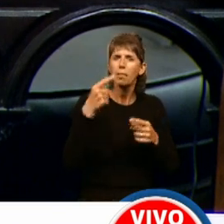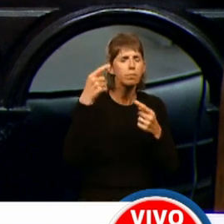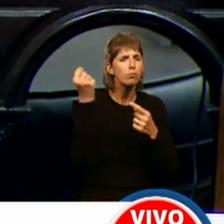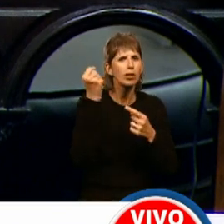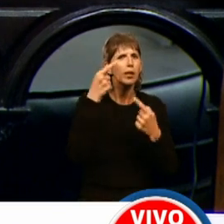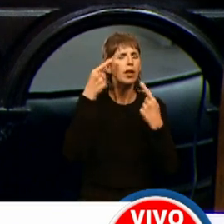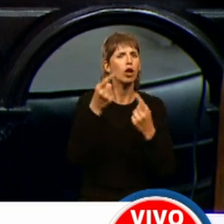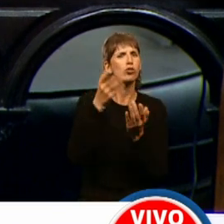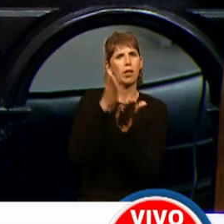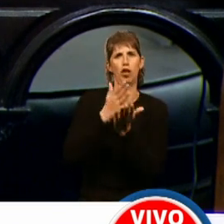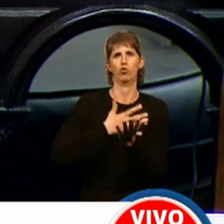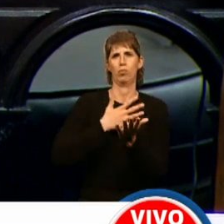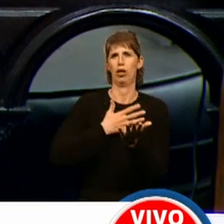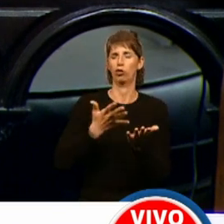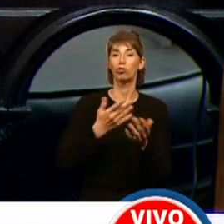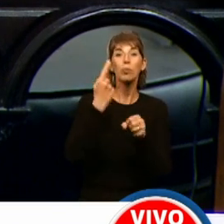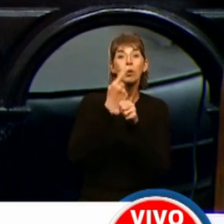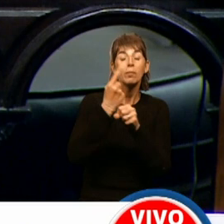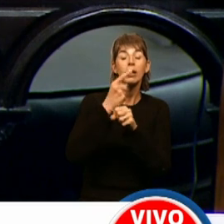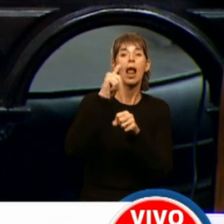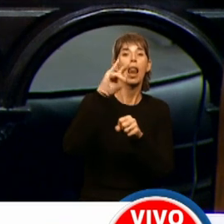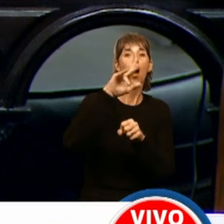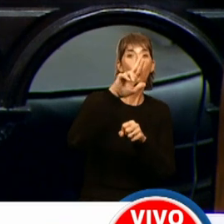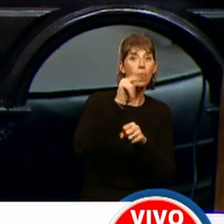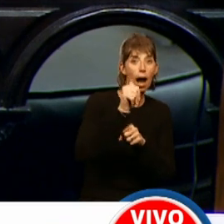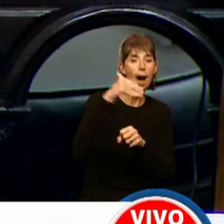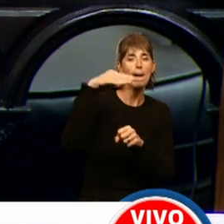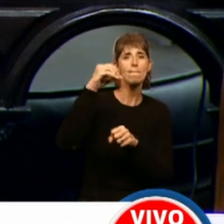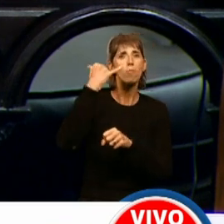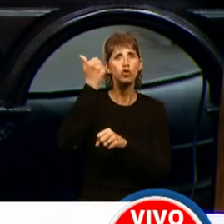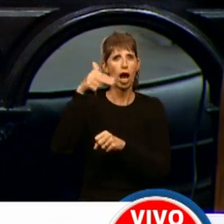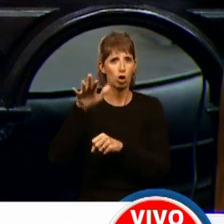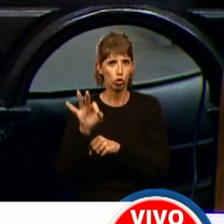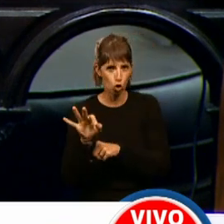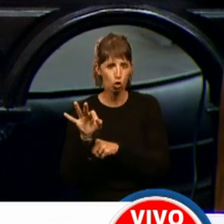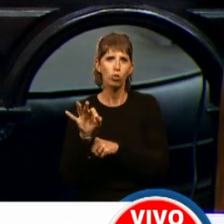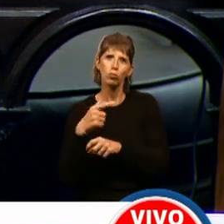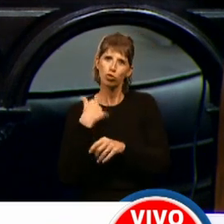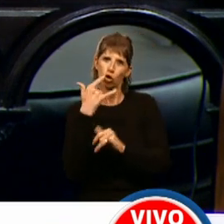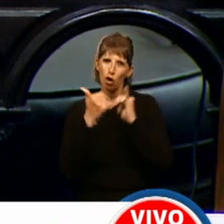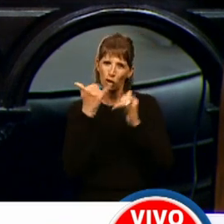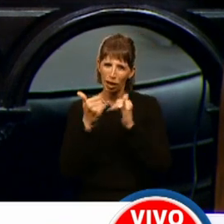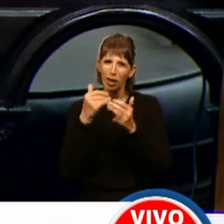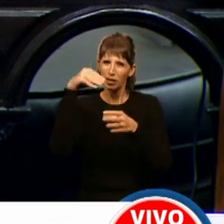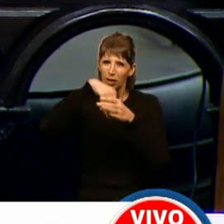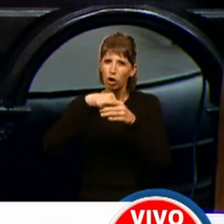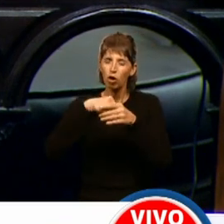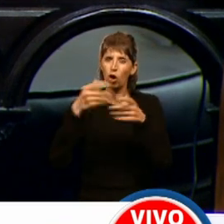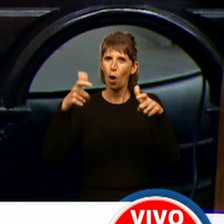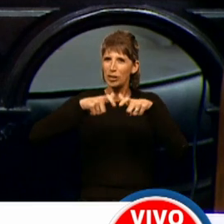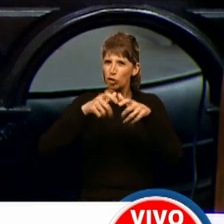primera la de laura moyano lo conté cuando lo discutimos cuando conversamos este tema en la comisión laura moyano